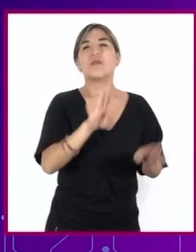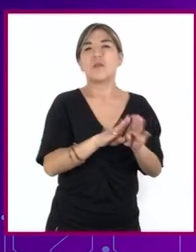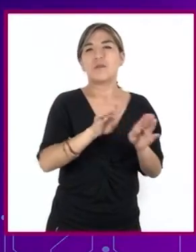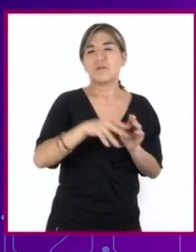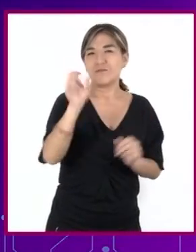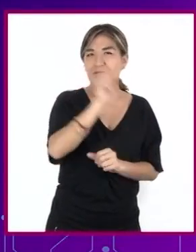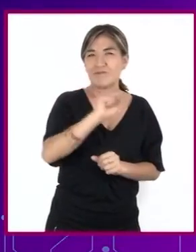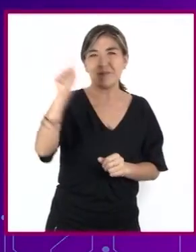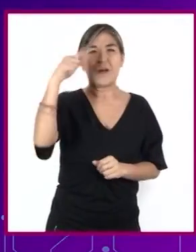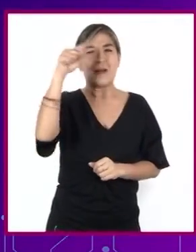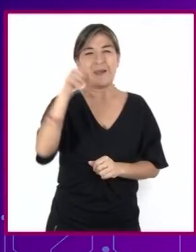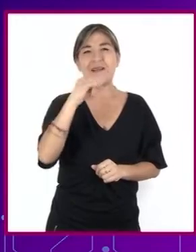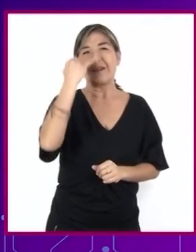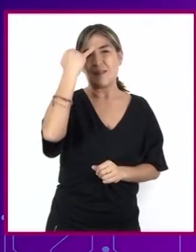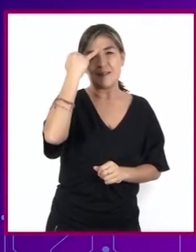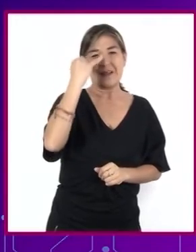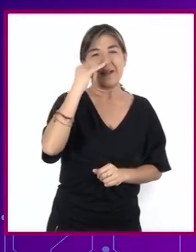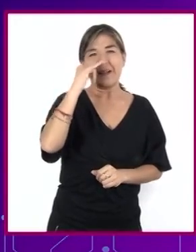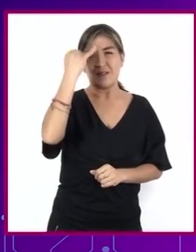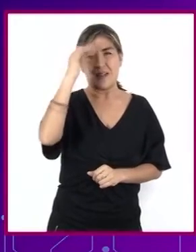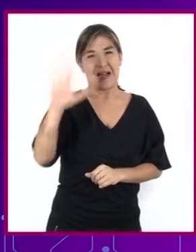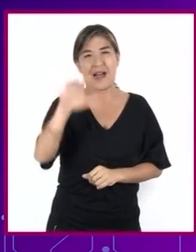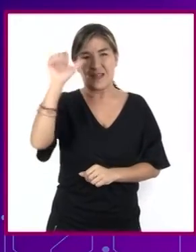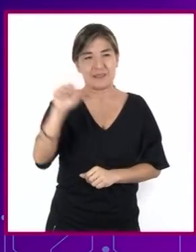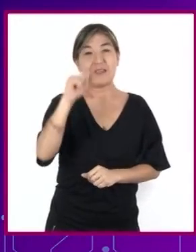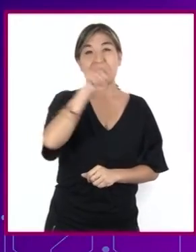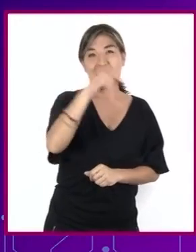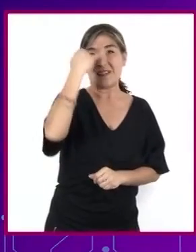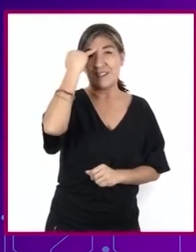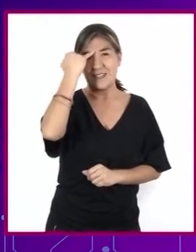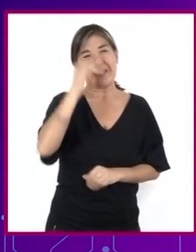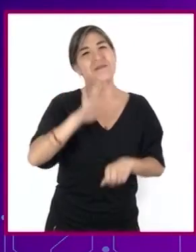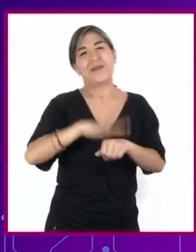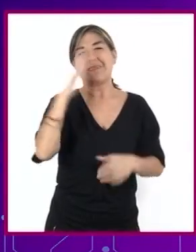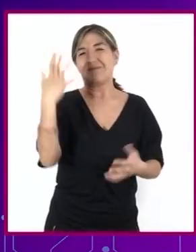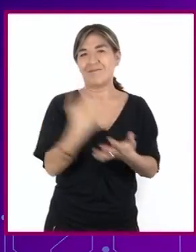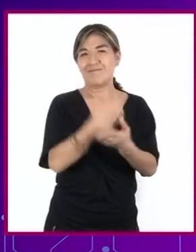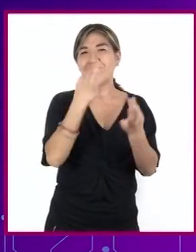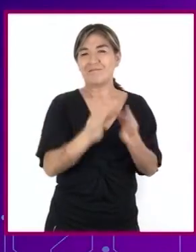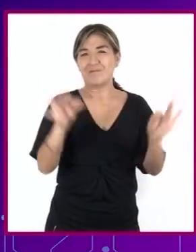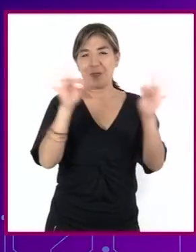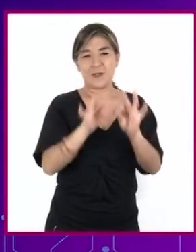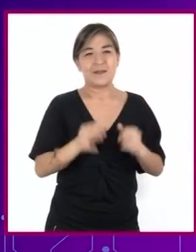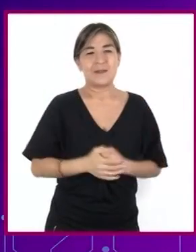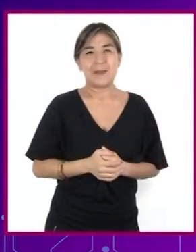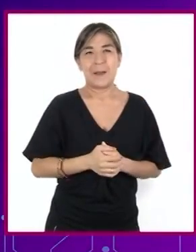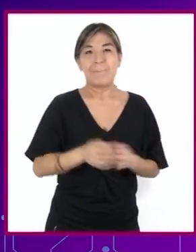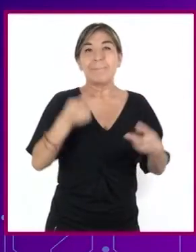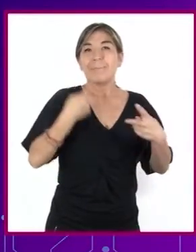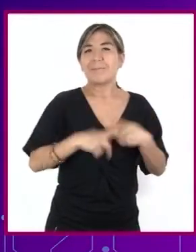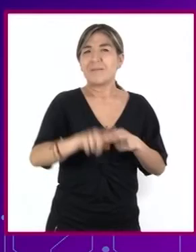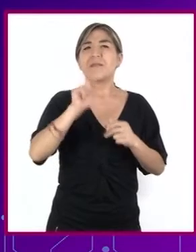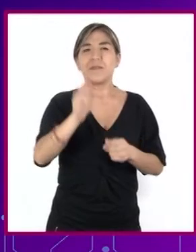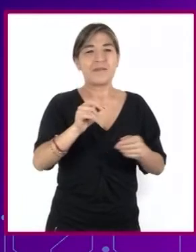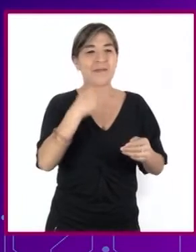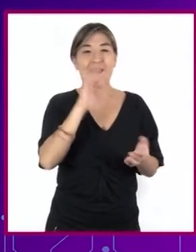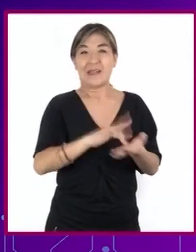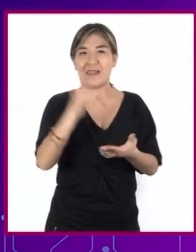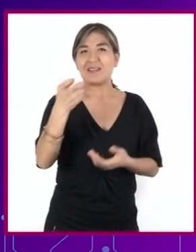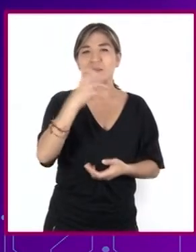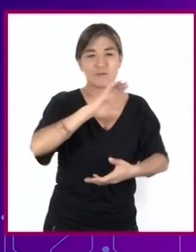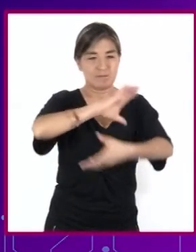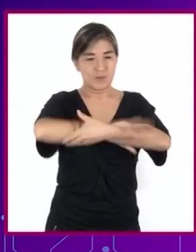Asia, y la India fue una de sus colonias más importantes. En principio, gracias a sus alianzas